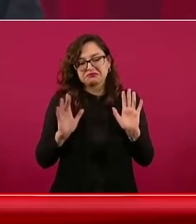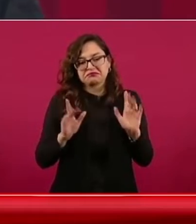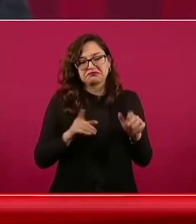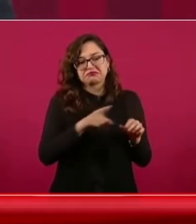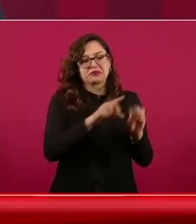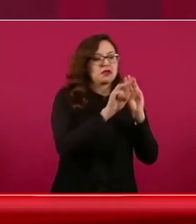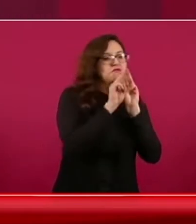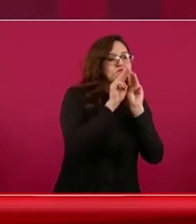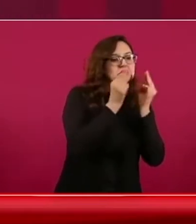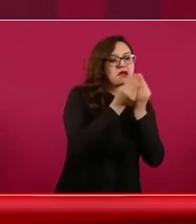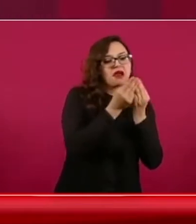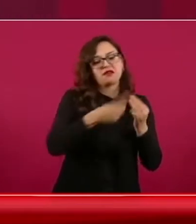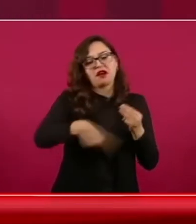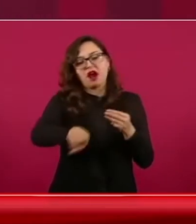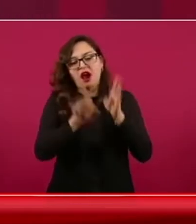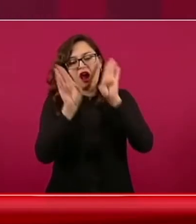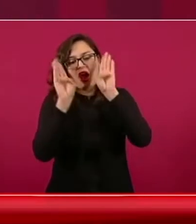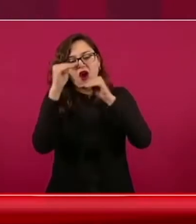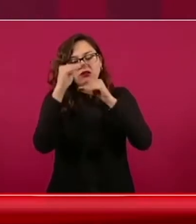unieron